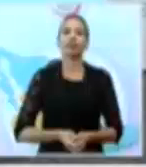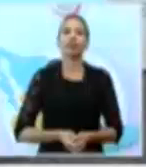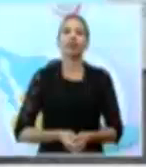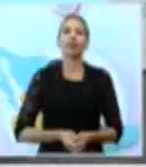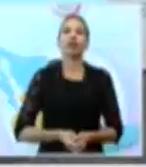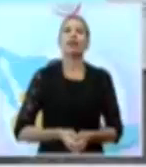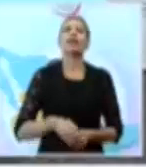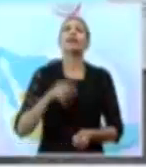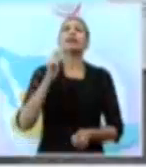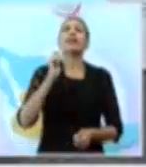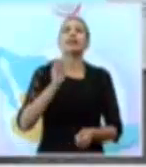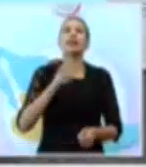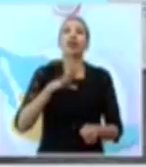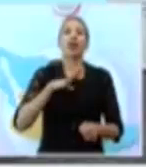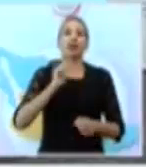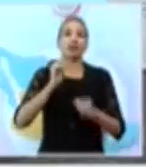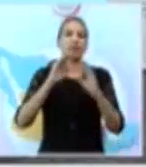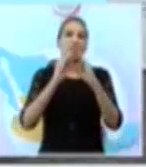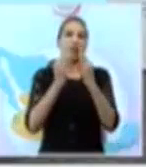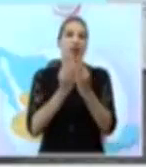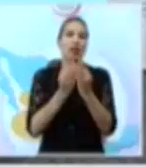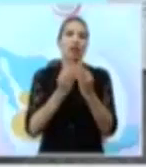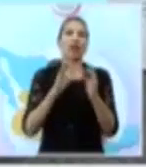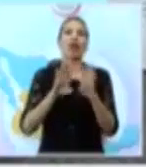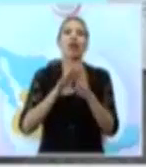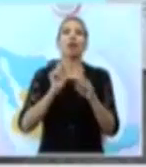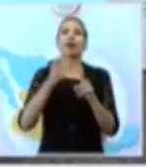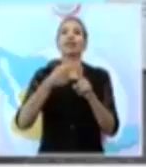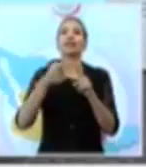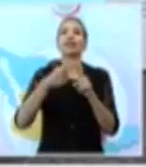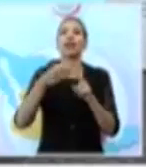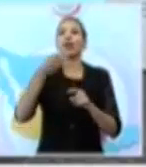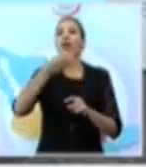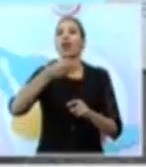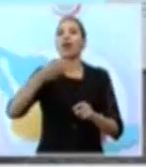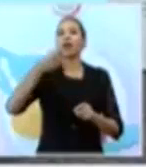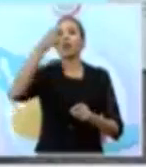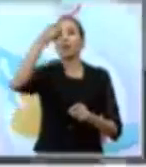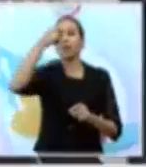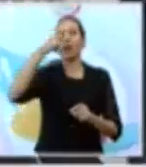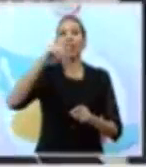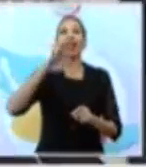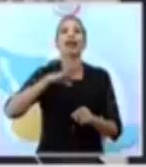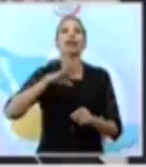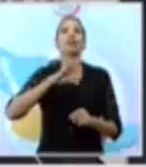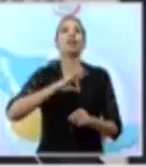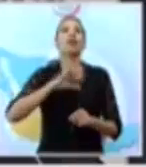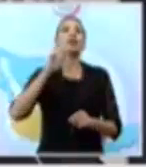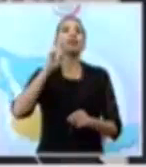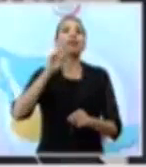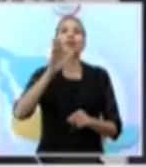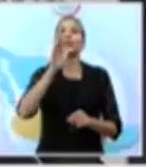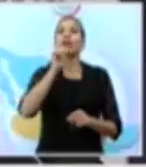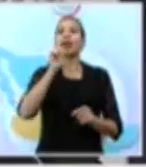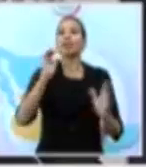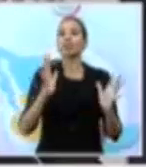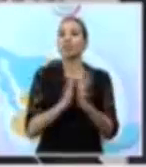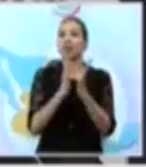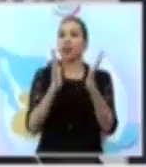y no en una forma de organización para que se escuche y no se